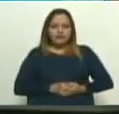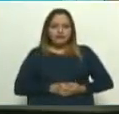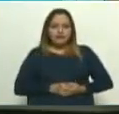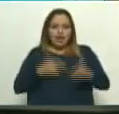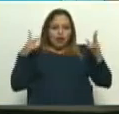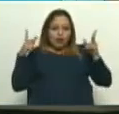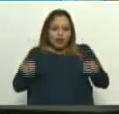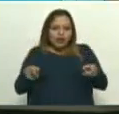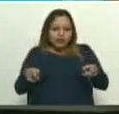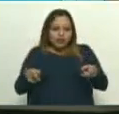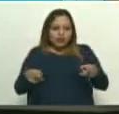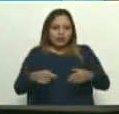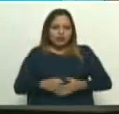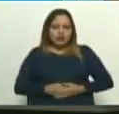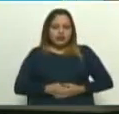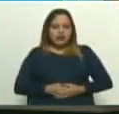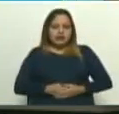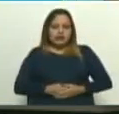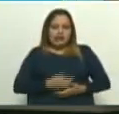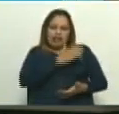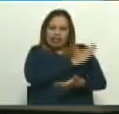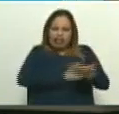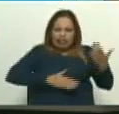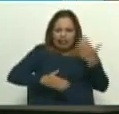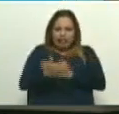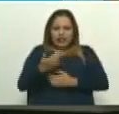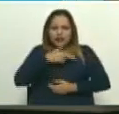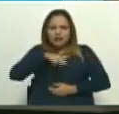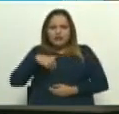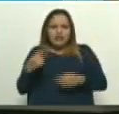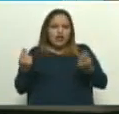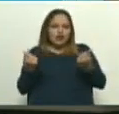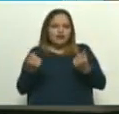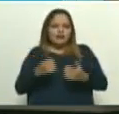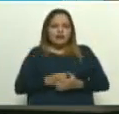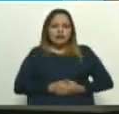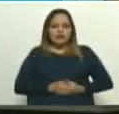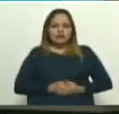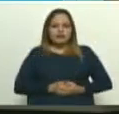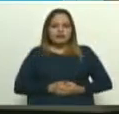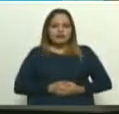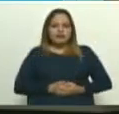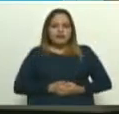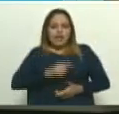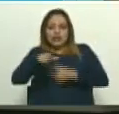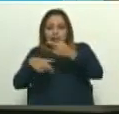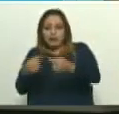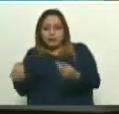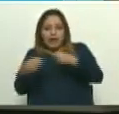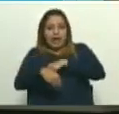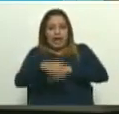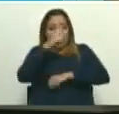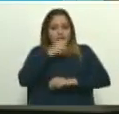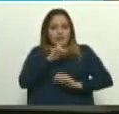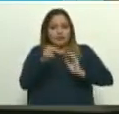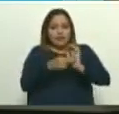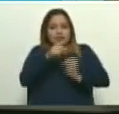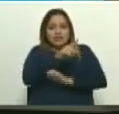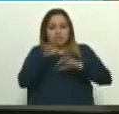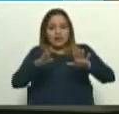cortar las venas financieras de nuestra economía. Luego le sumaron en el año 2019